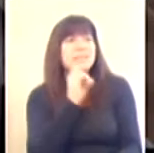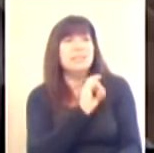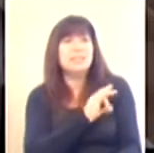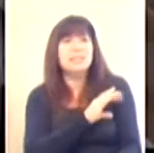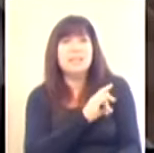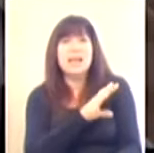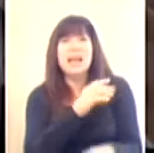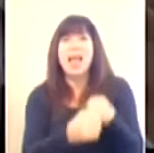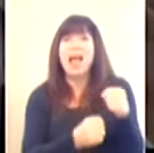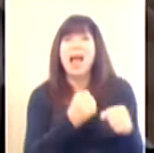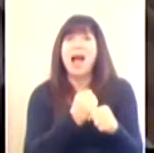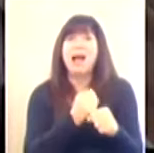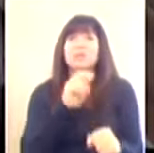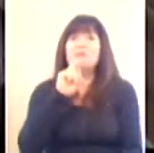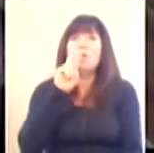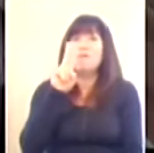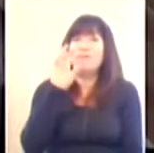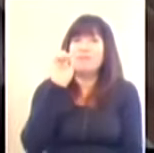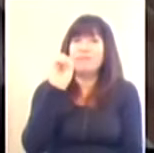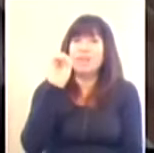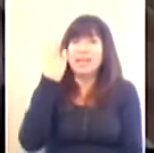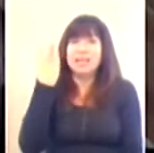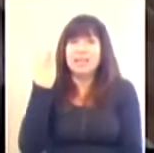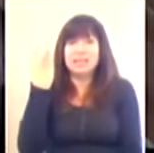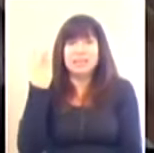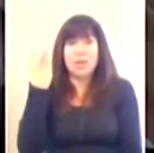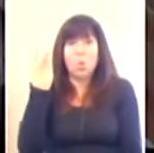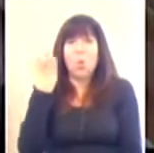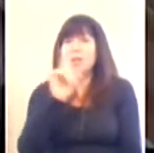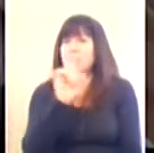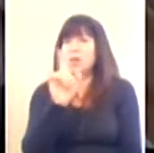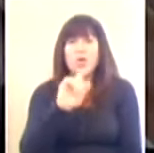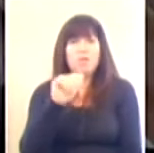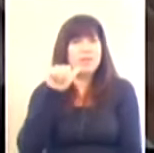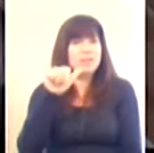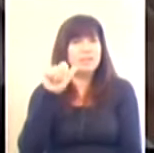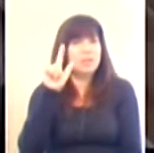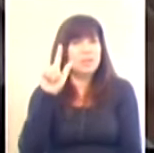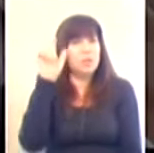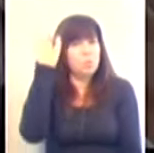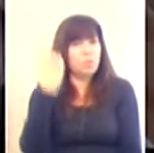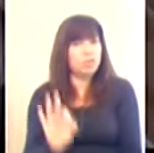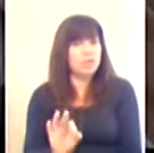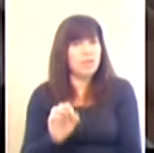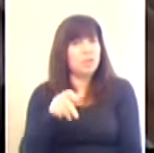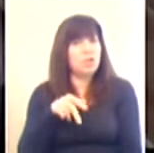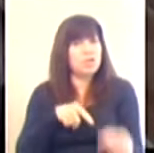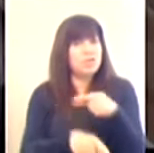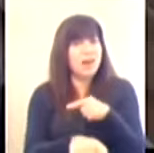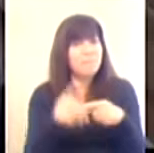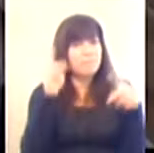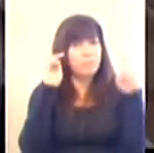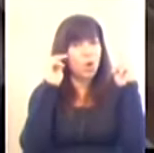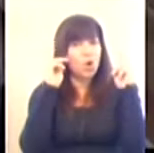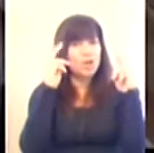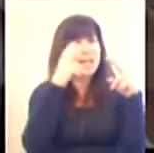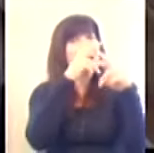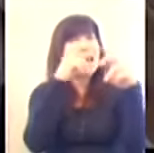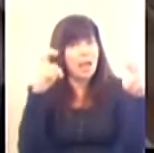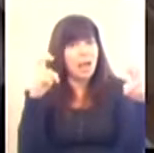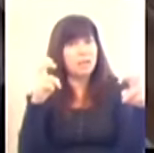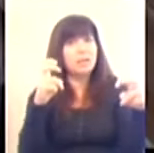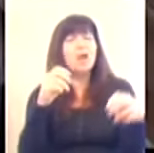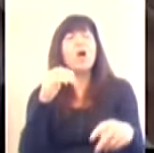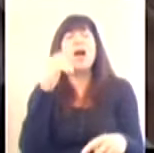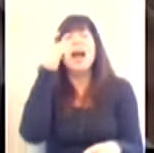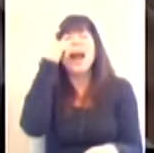en el año 2050 no va a ser el 61% del transporte eléctrico, sino el